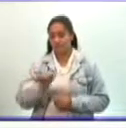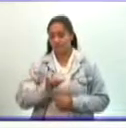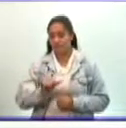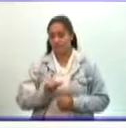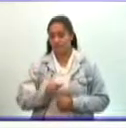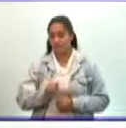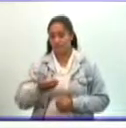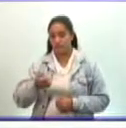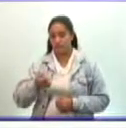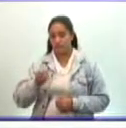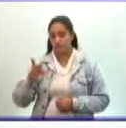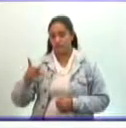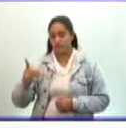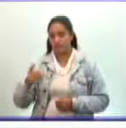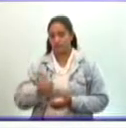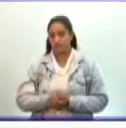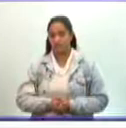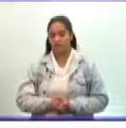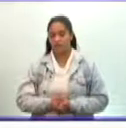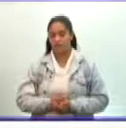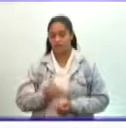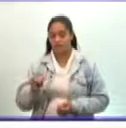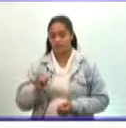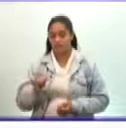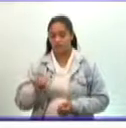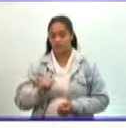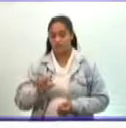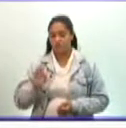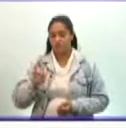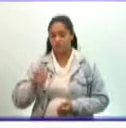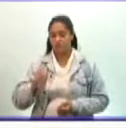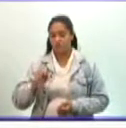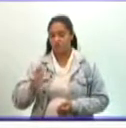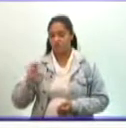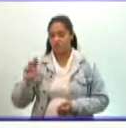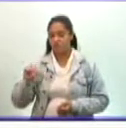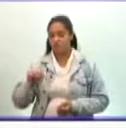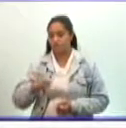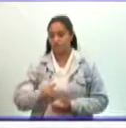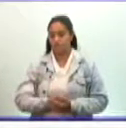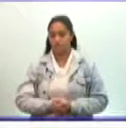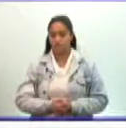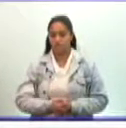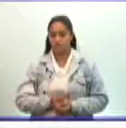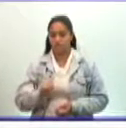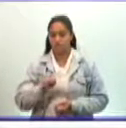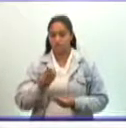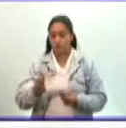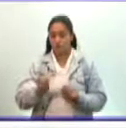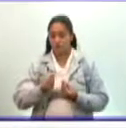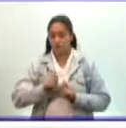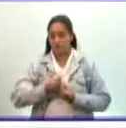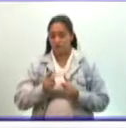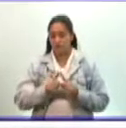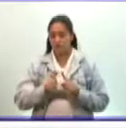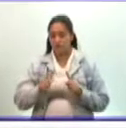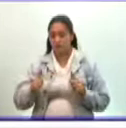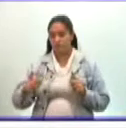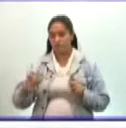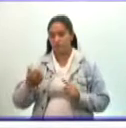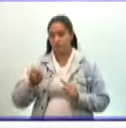AD e iguales a 4 centímetros. También les dan la longitud del segmento